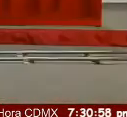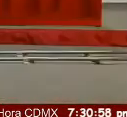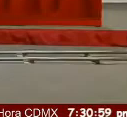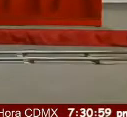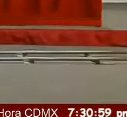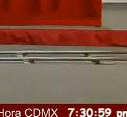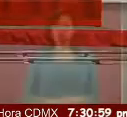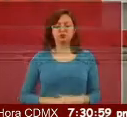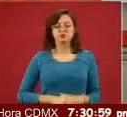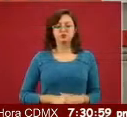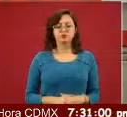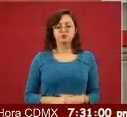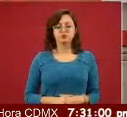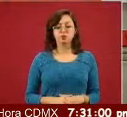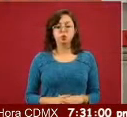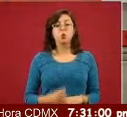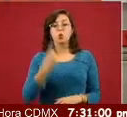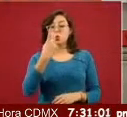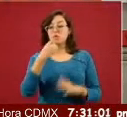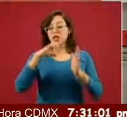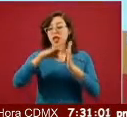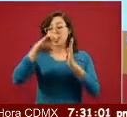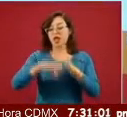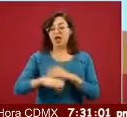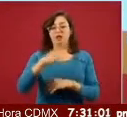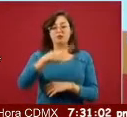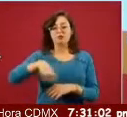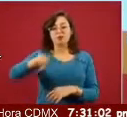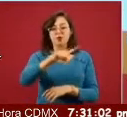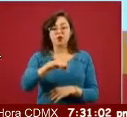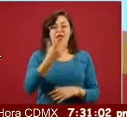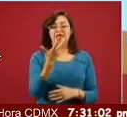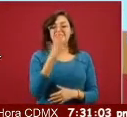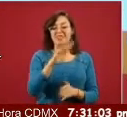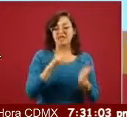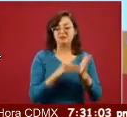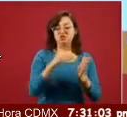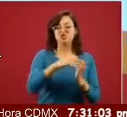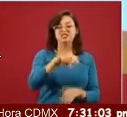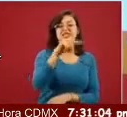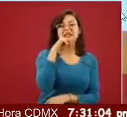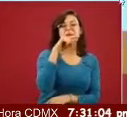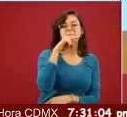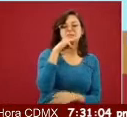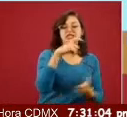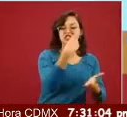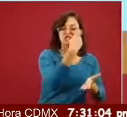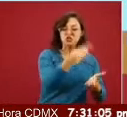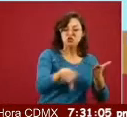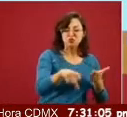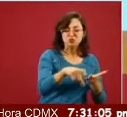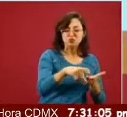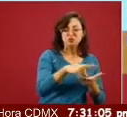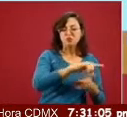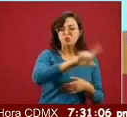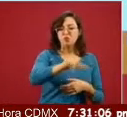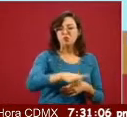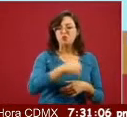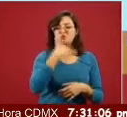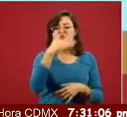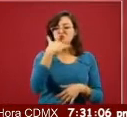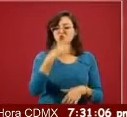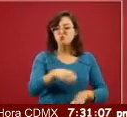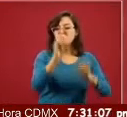No puede ser, no tiene sentido. Si los 10 millones de lápices o 100 millones de lápices acaban en la basura o se